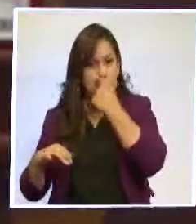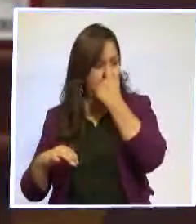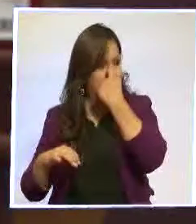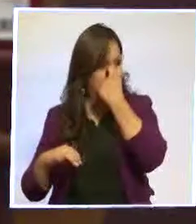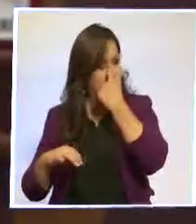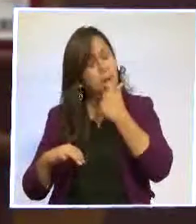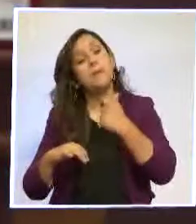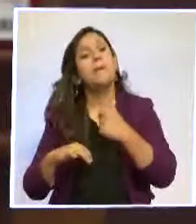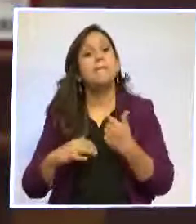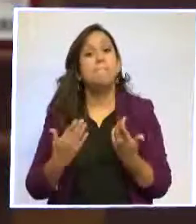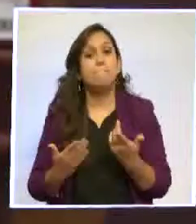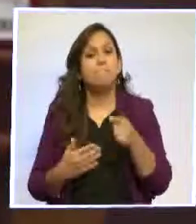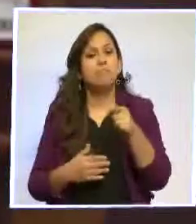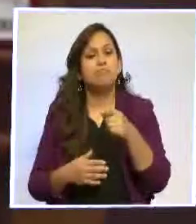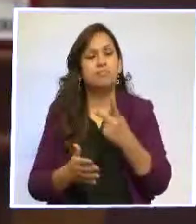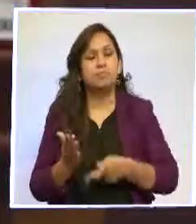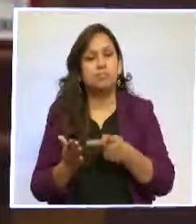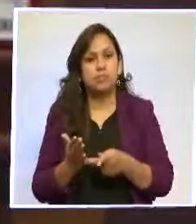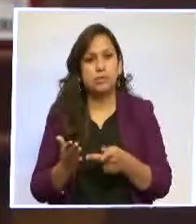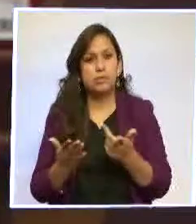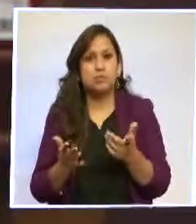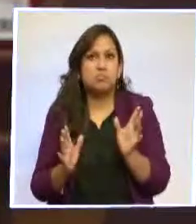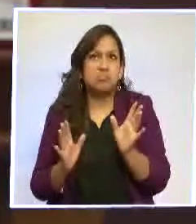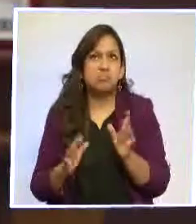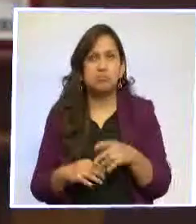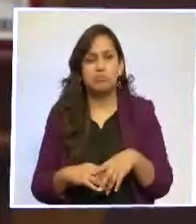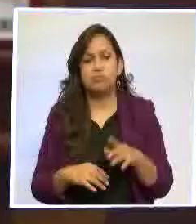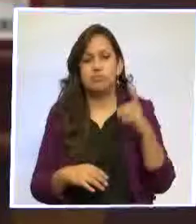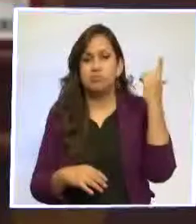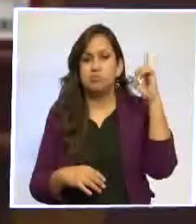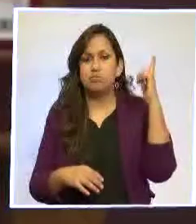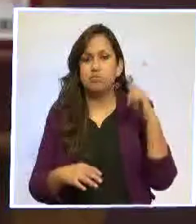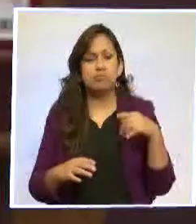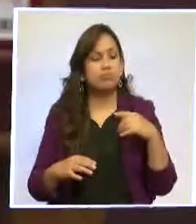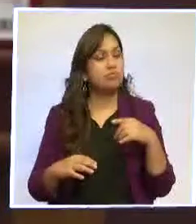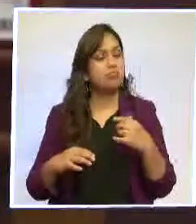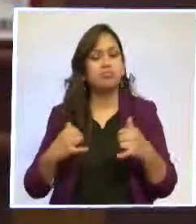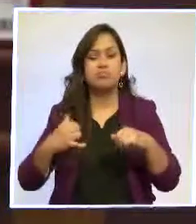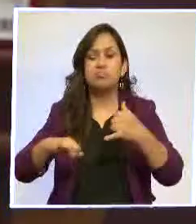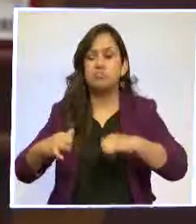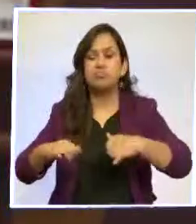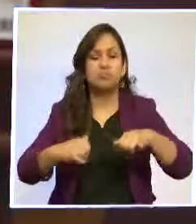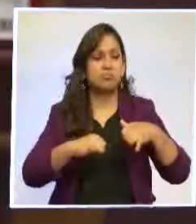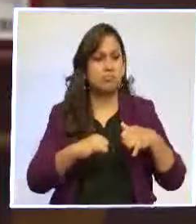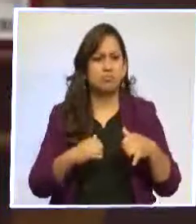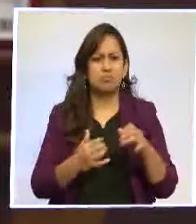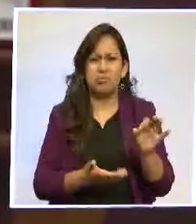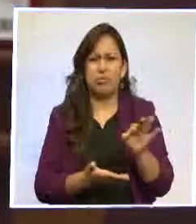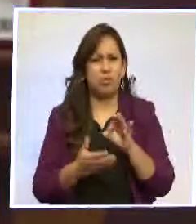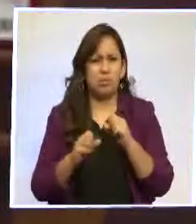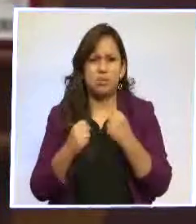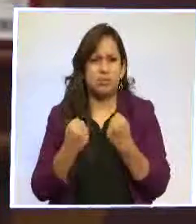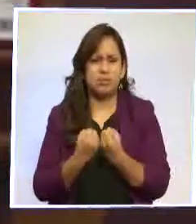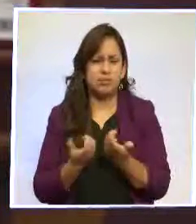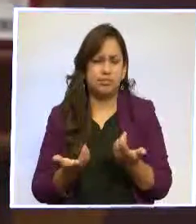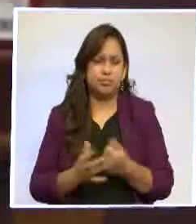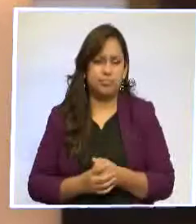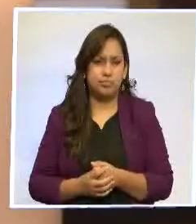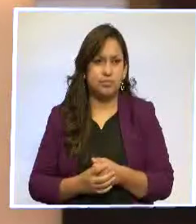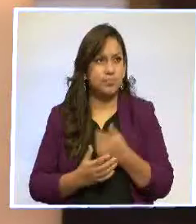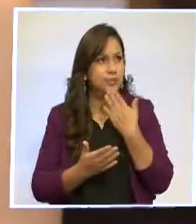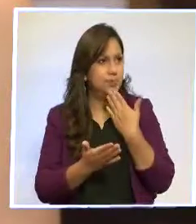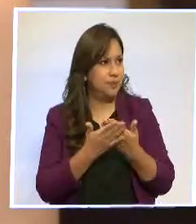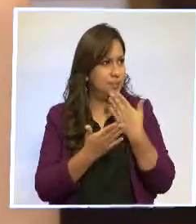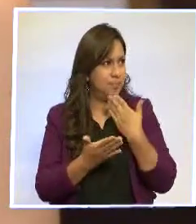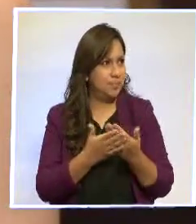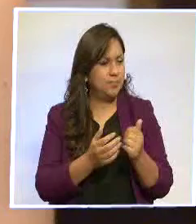popular, ocurre esto, se quedan en cúpulas, en élites que no representan para nada a la sociedad ni a quienes dicen representar. Doctor, muchas